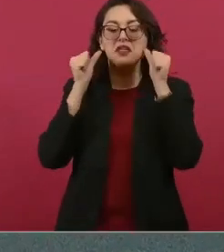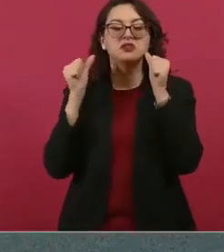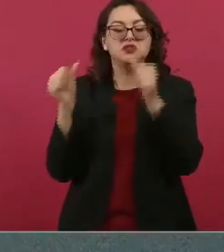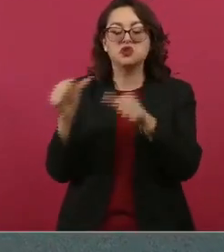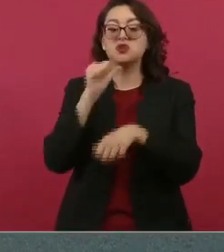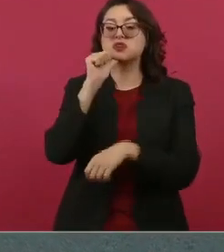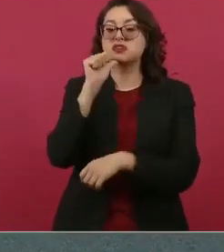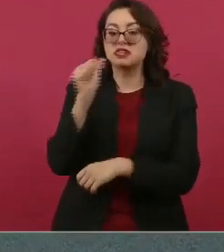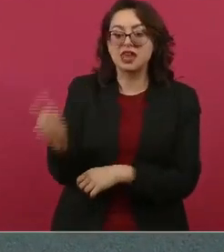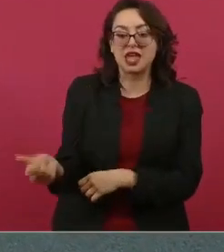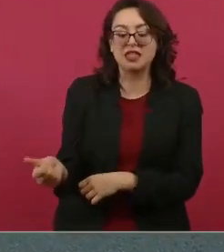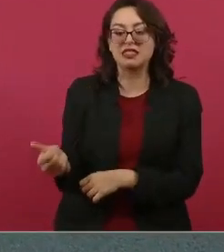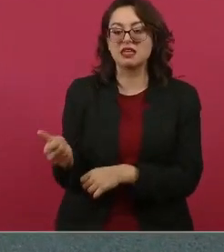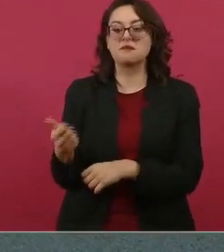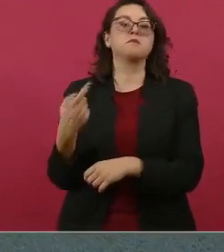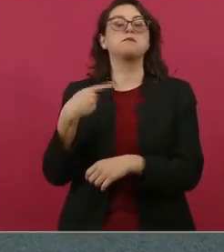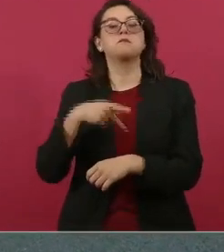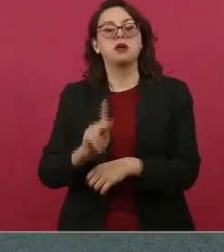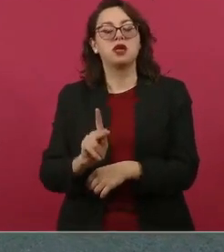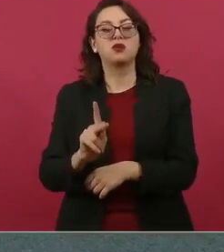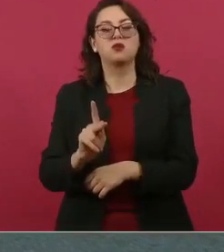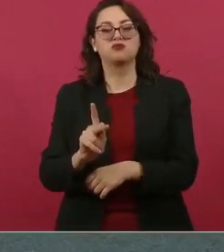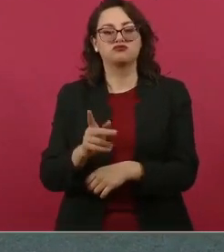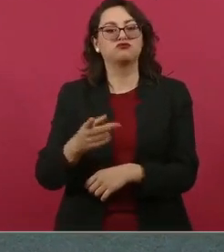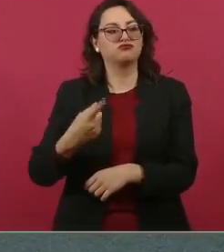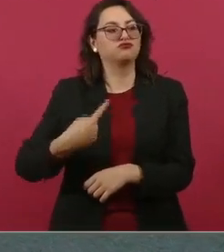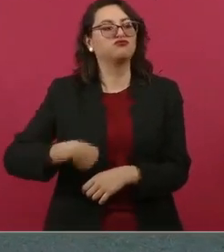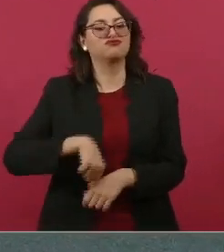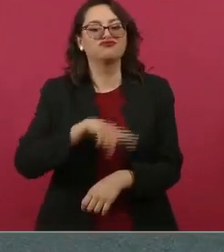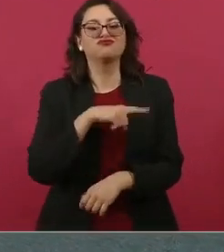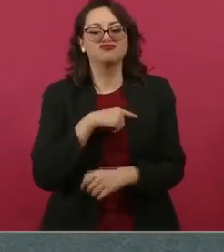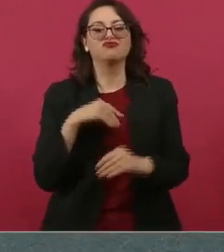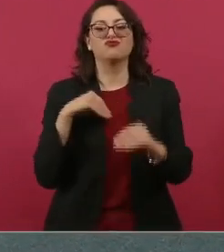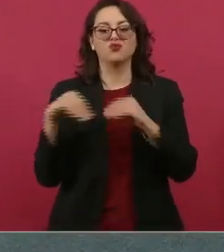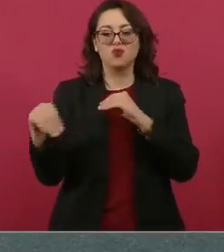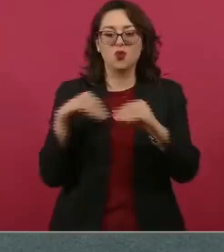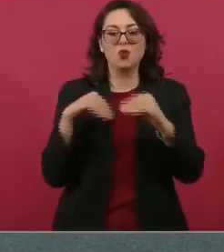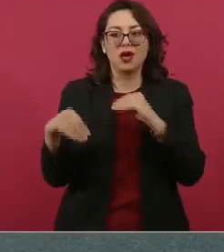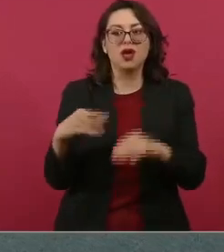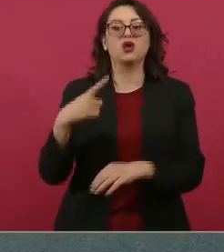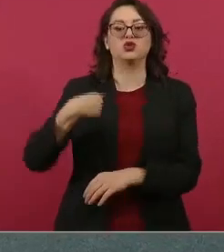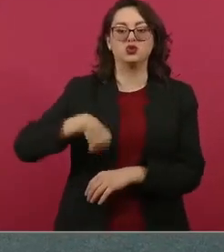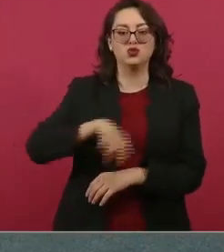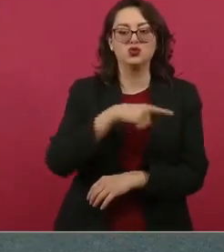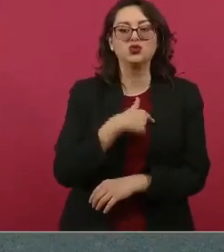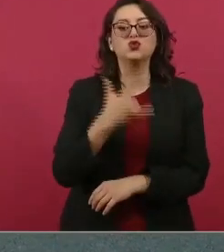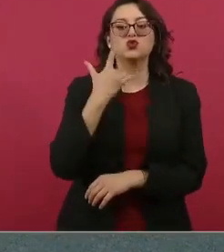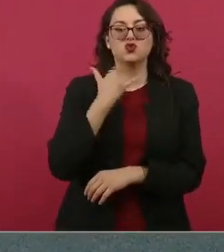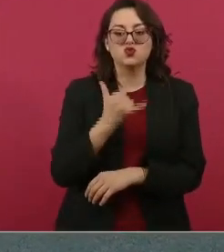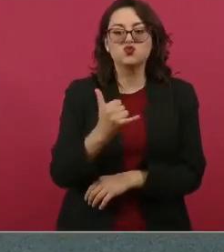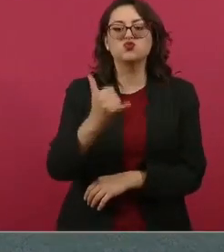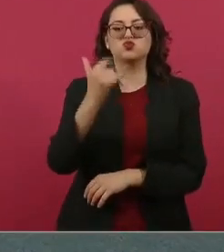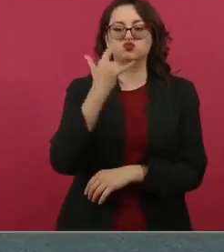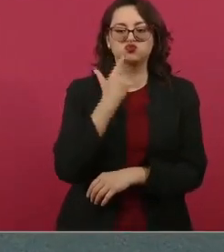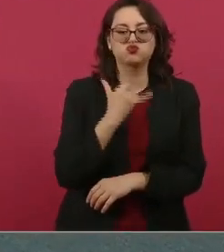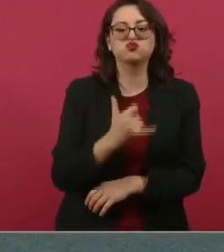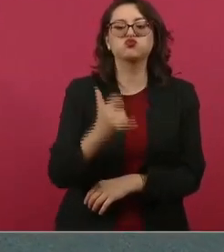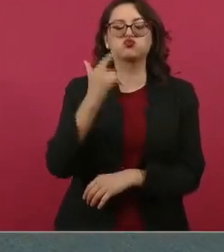no significó inacción. No lograron que se apagara la llama de la esperanza. Y sí,